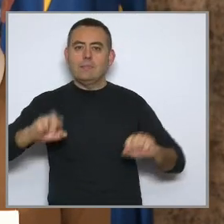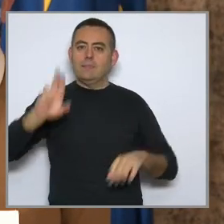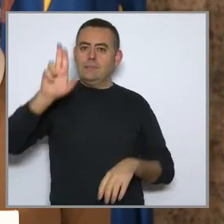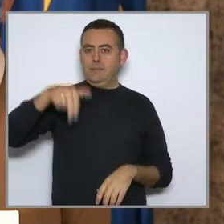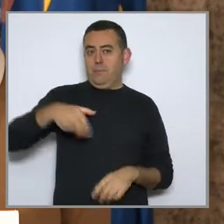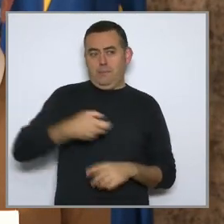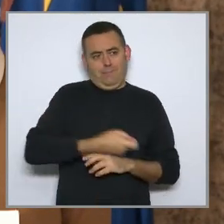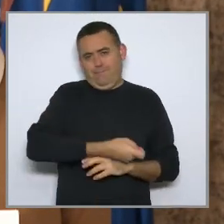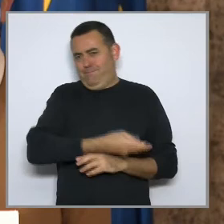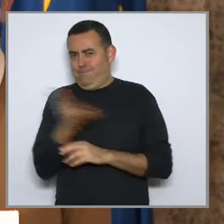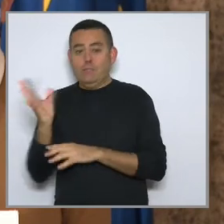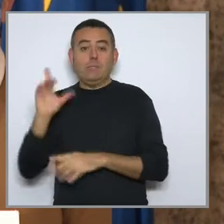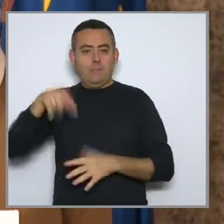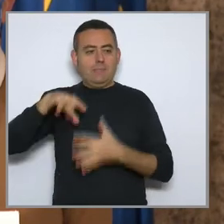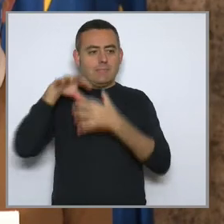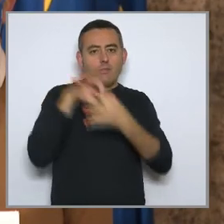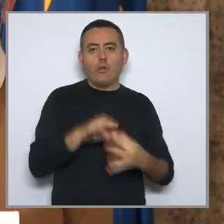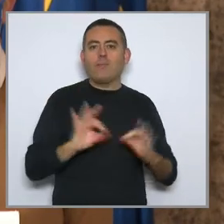adosadas a la fiesta.